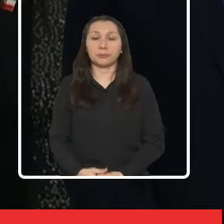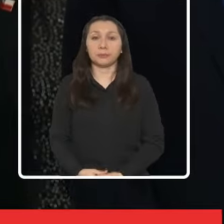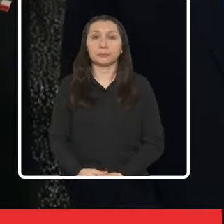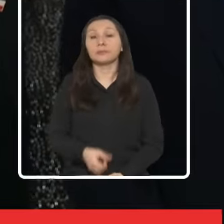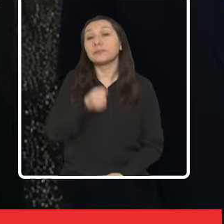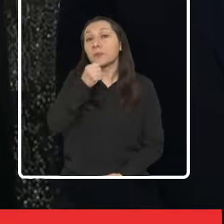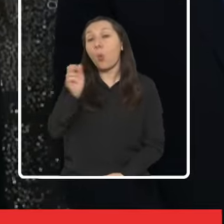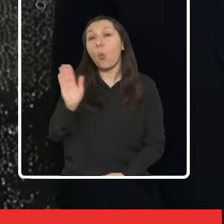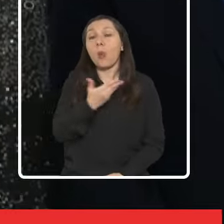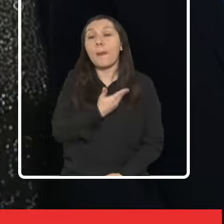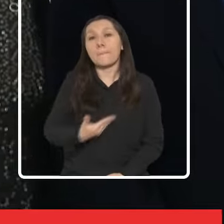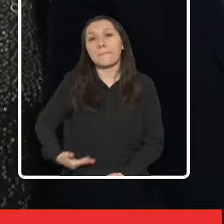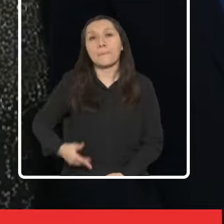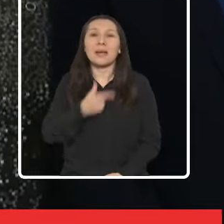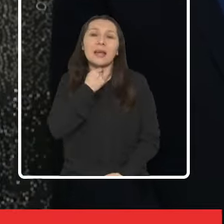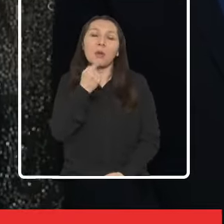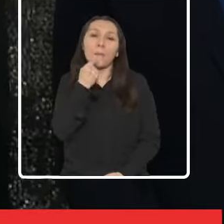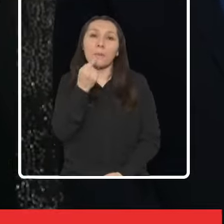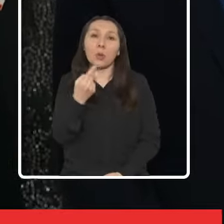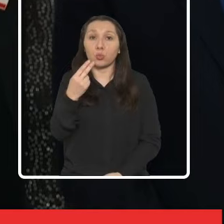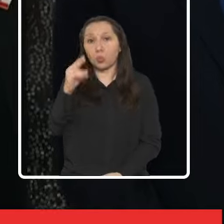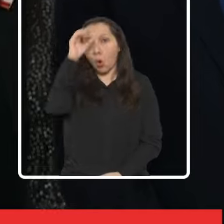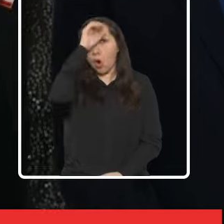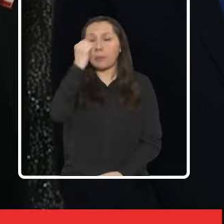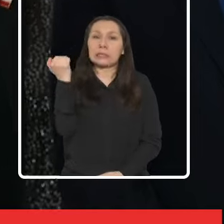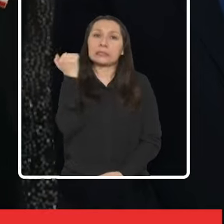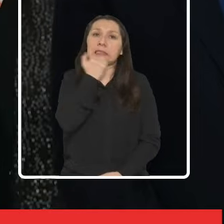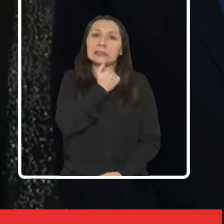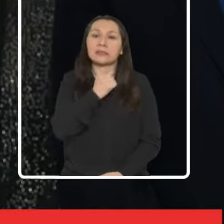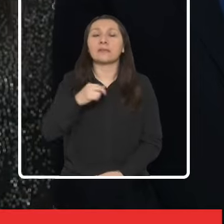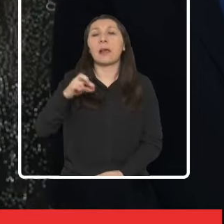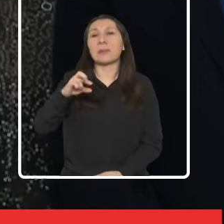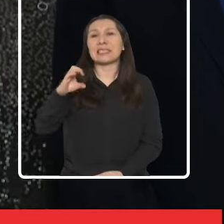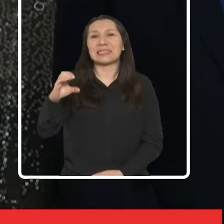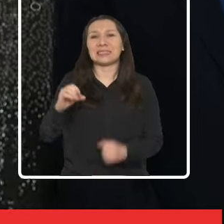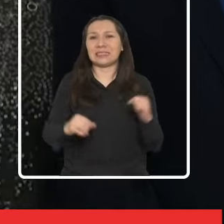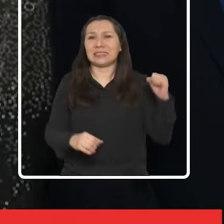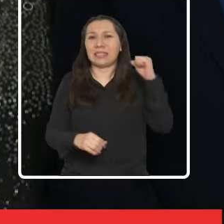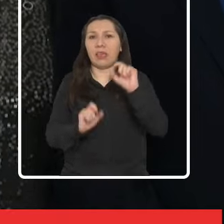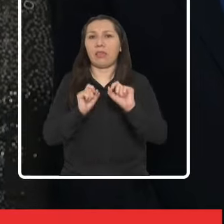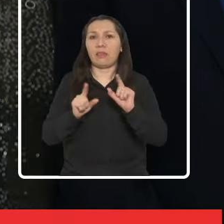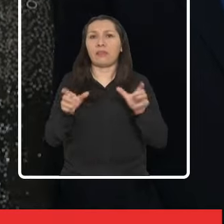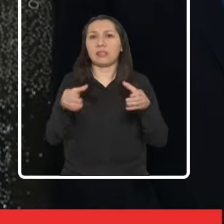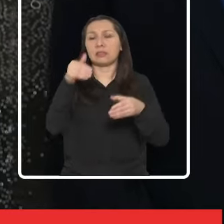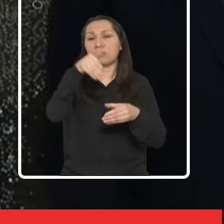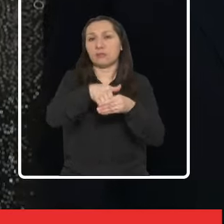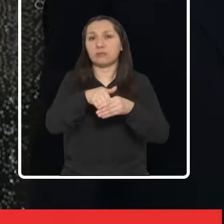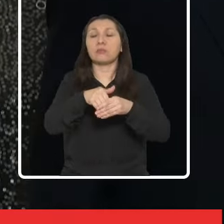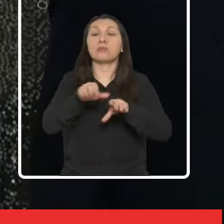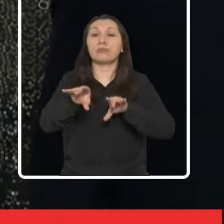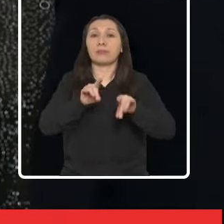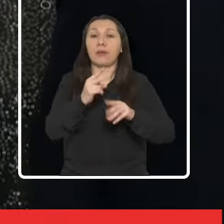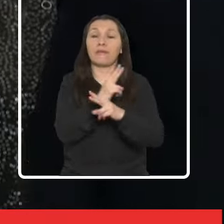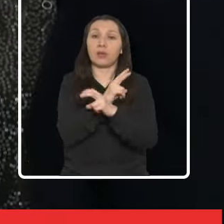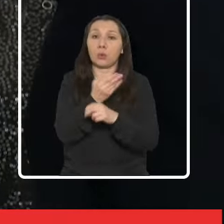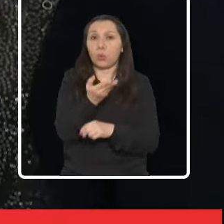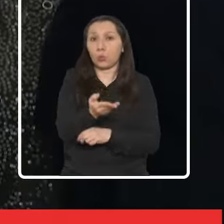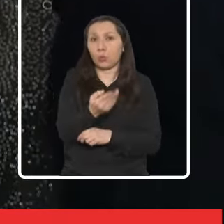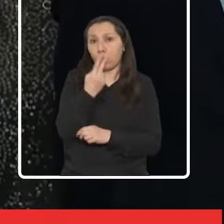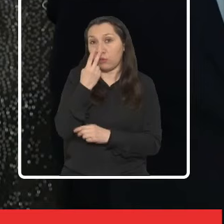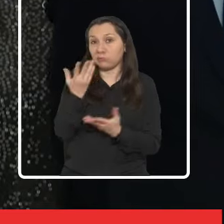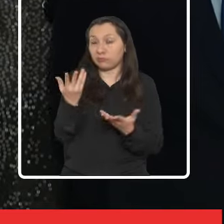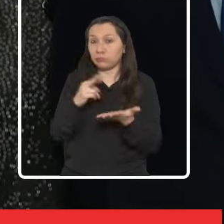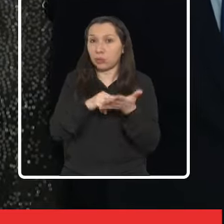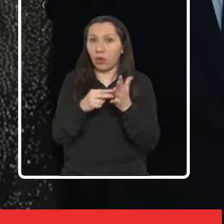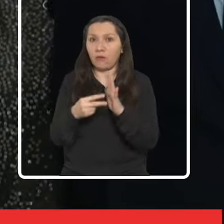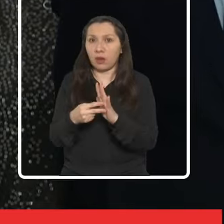Hola, presidente. Yo quería preguntarle si es que a su juicio se equivoca el Partido Comunista al defender el proceso electoral en Venezuela y si es que usted no ve un problema